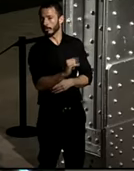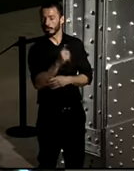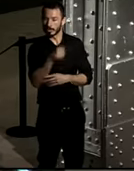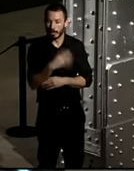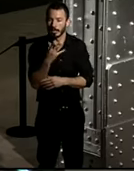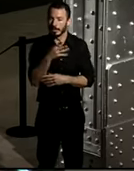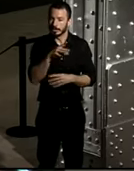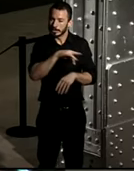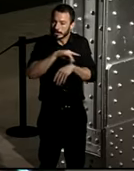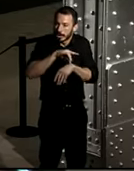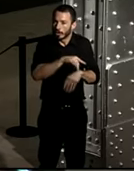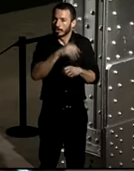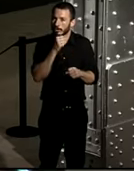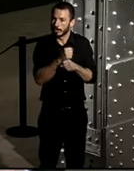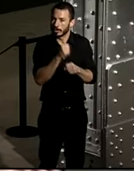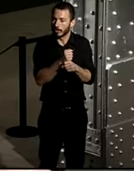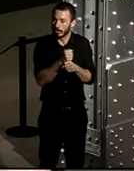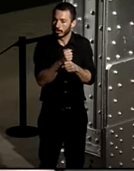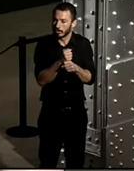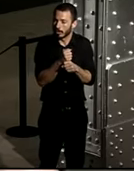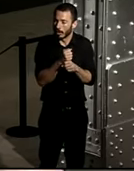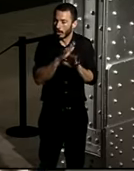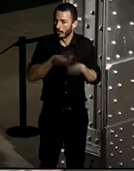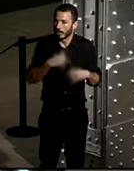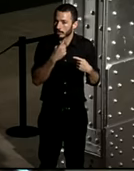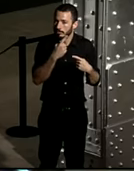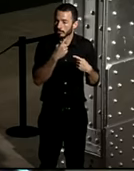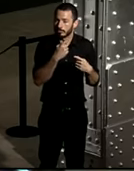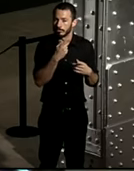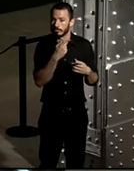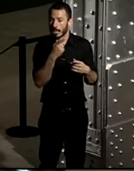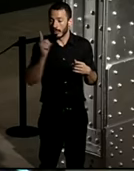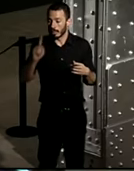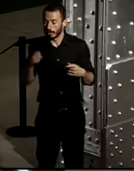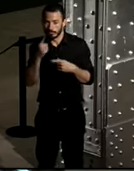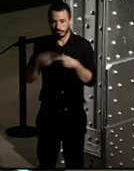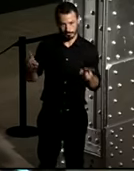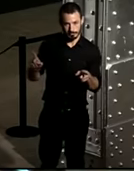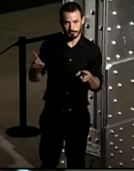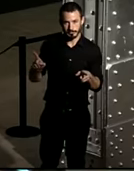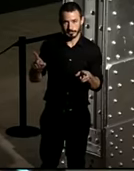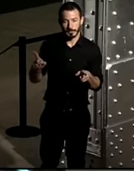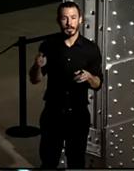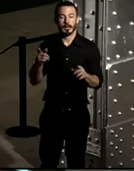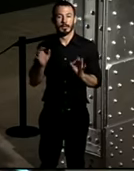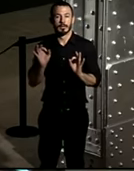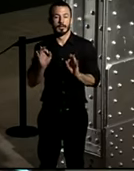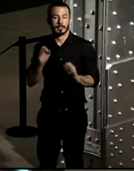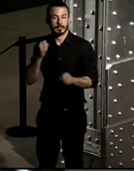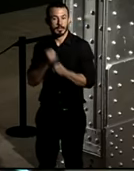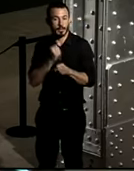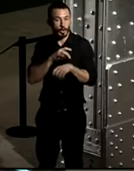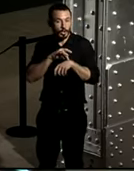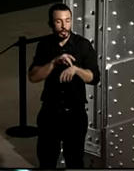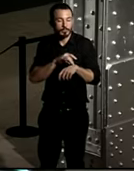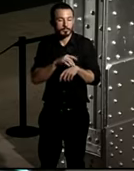trabajo de guionista no se parece en nada al director. Me gusta mucho el trabajo, personalmente, el trabajo de